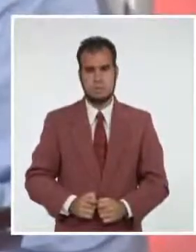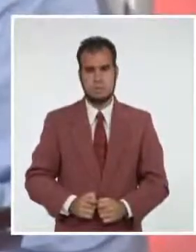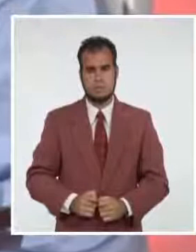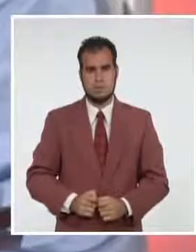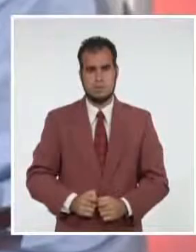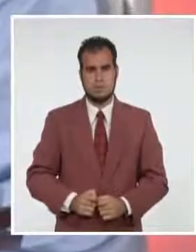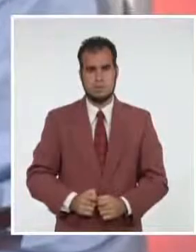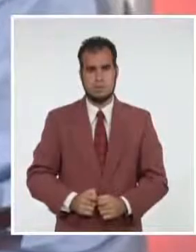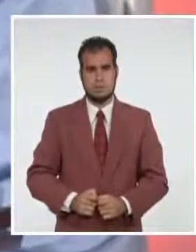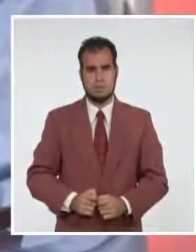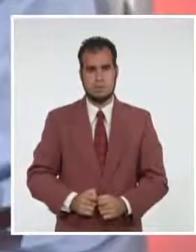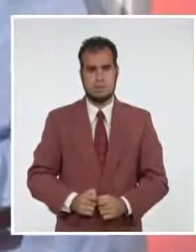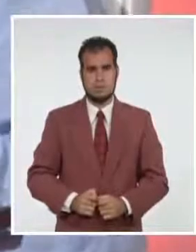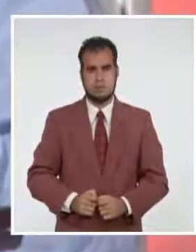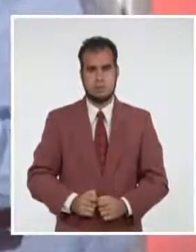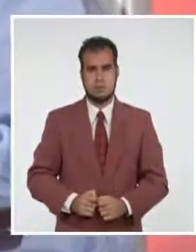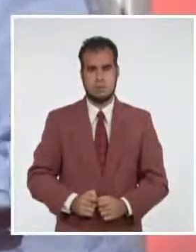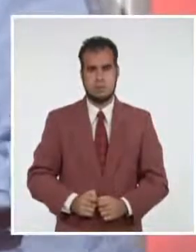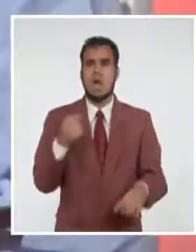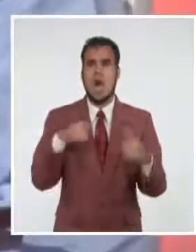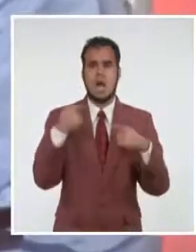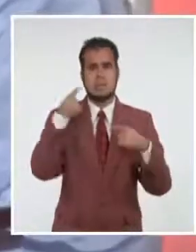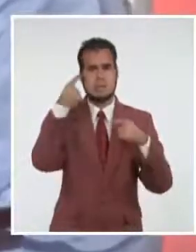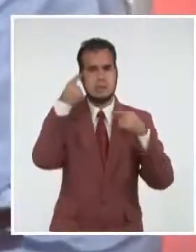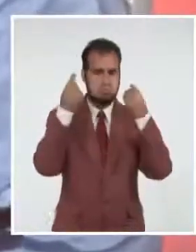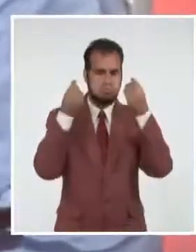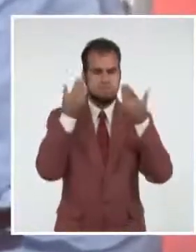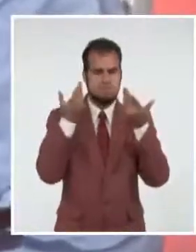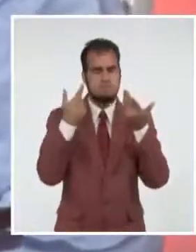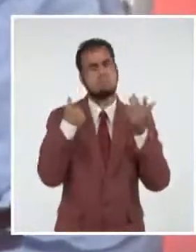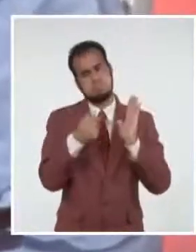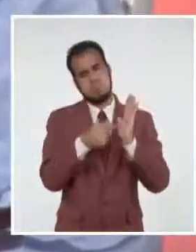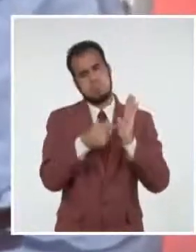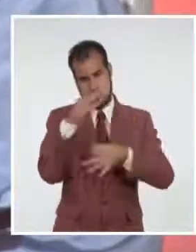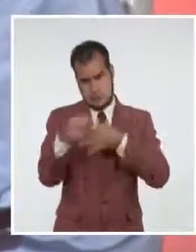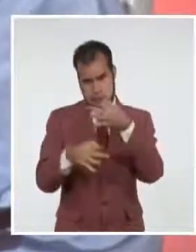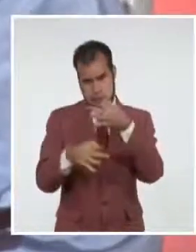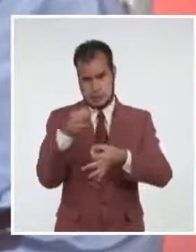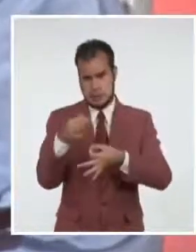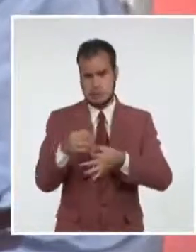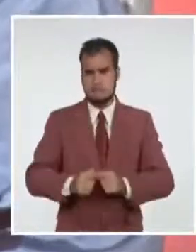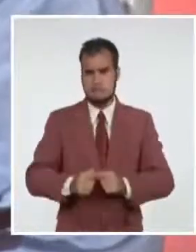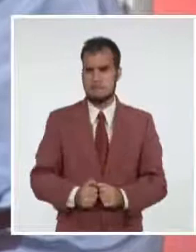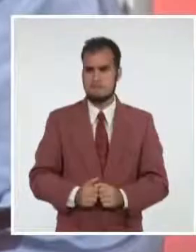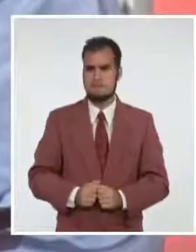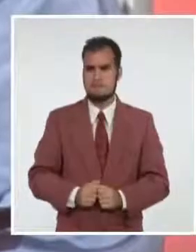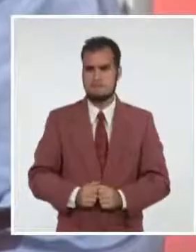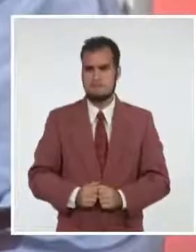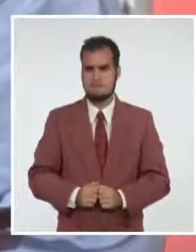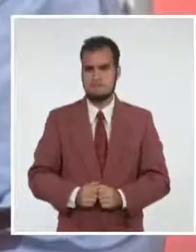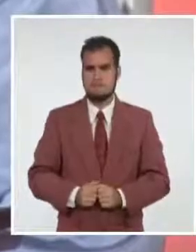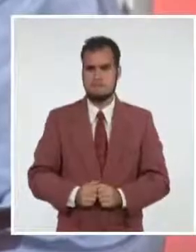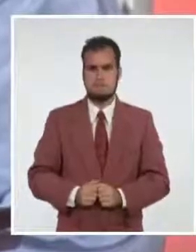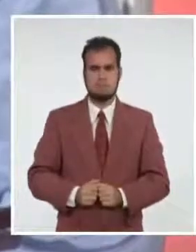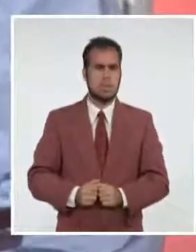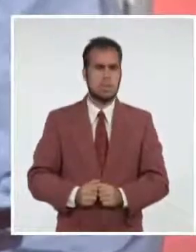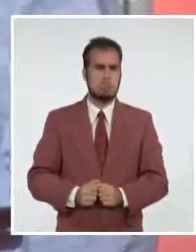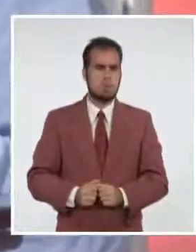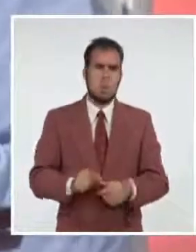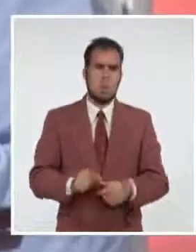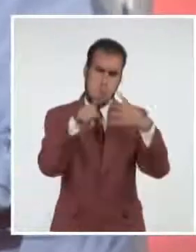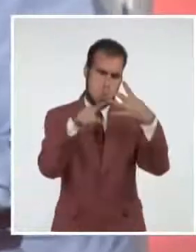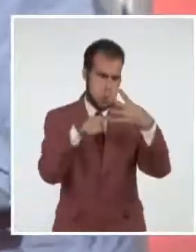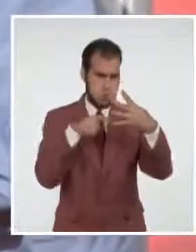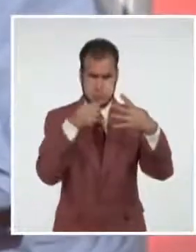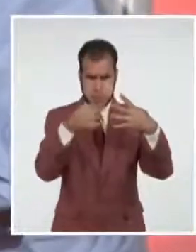recordar mientras se explicaba el doctor Ginovar, la doctora Iliana, 3 o 4 elementos. Primero,